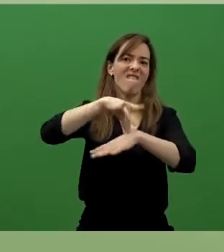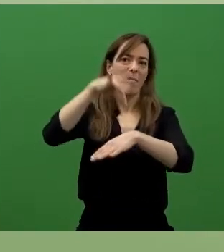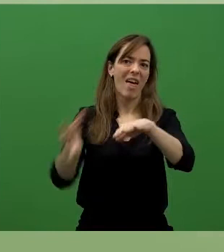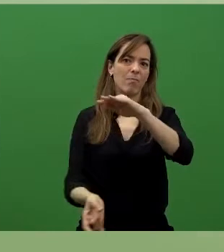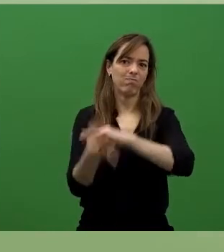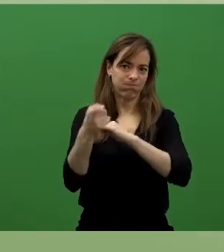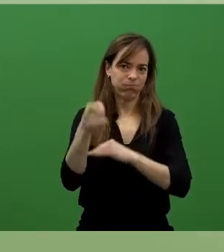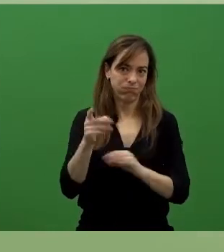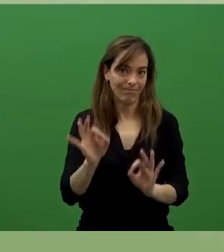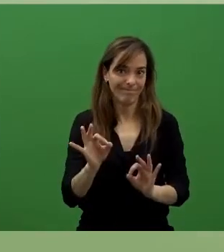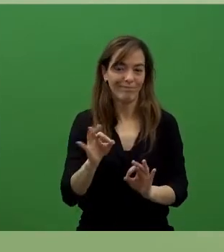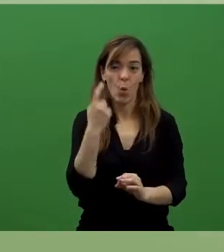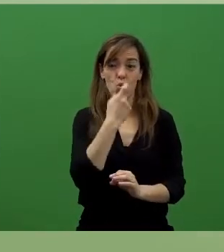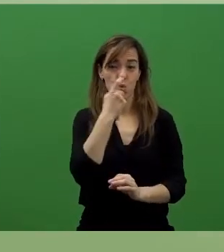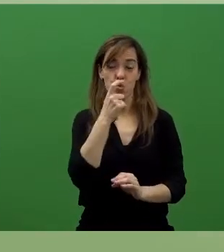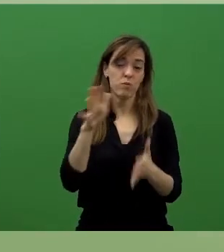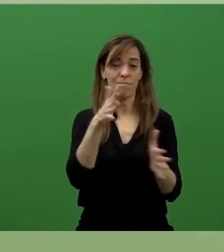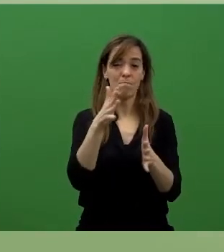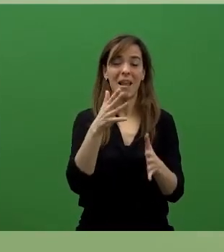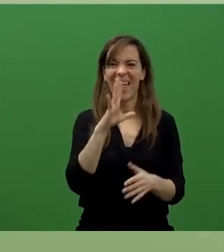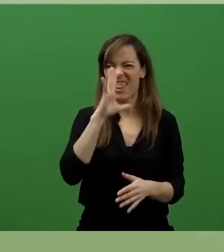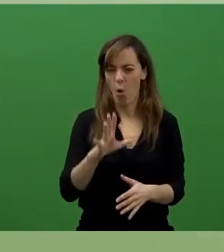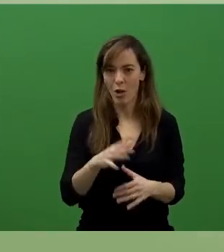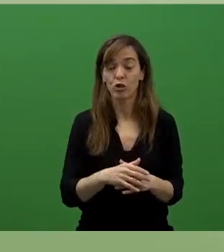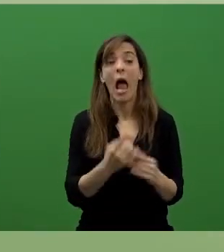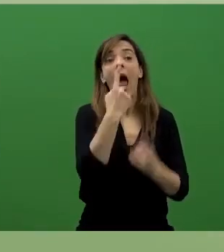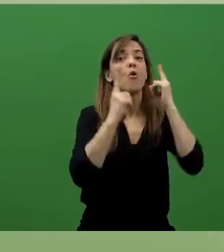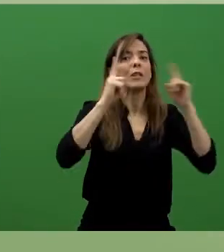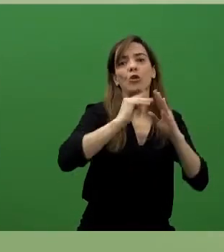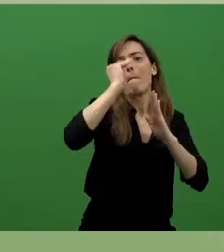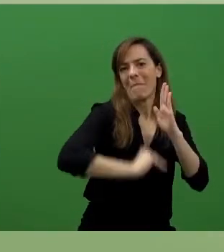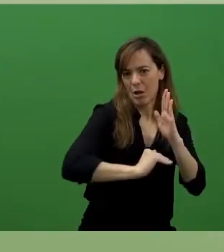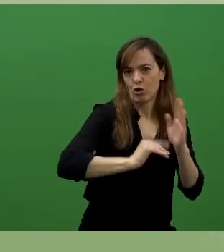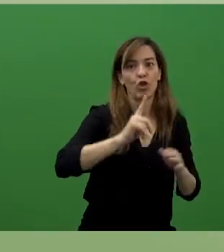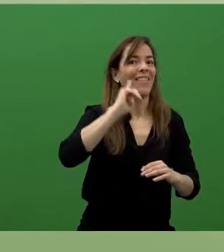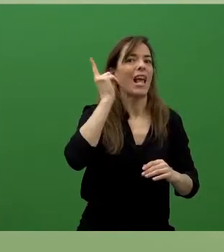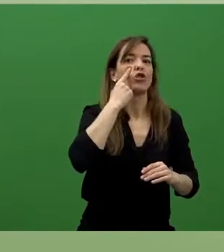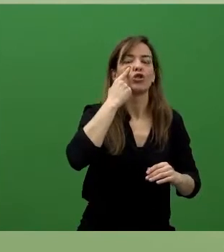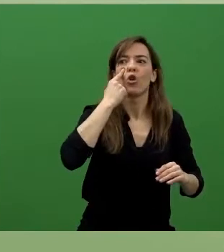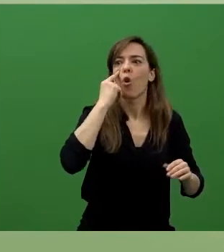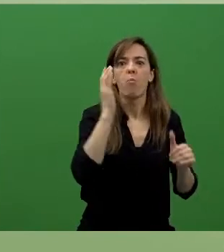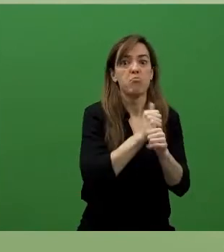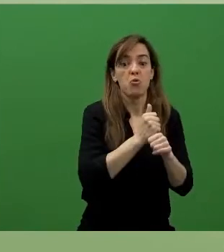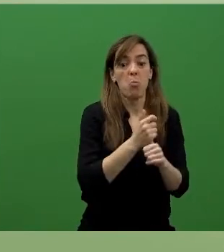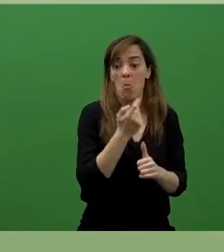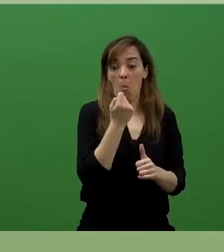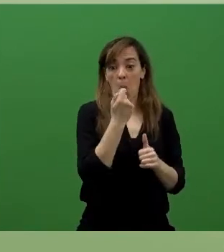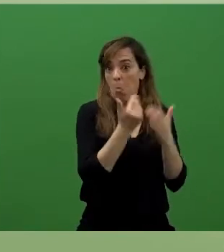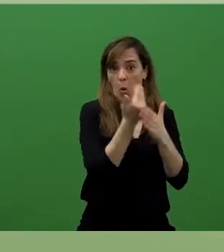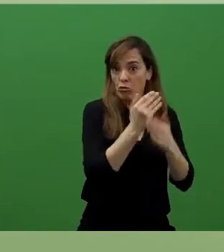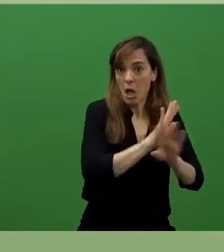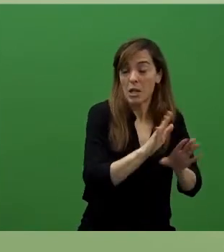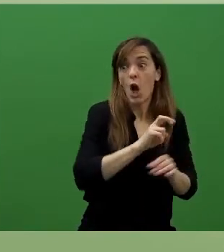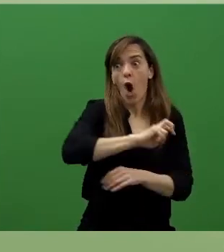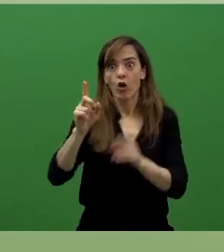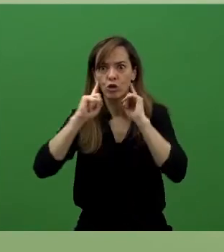paciente determinado. En algunos casos es mucho menos, el diagnóstico se consigue a los pocos días. En otros casos